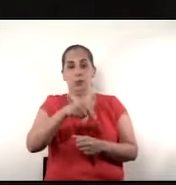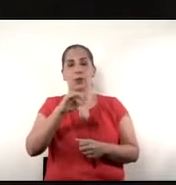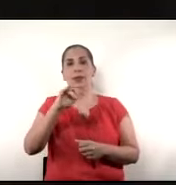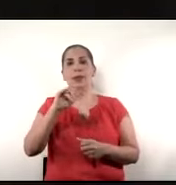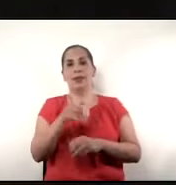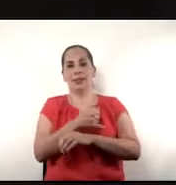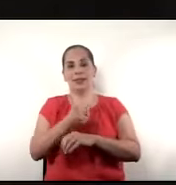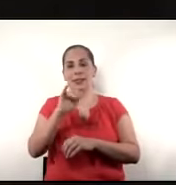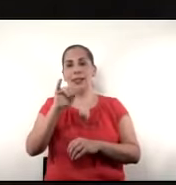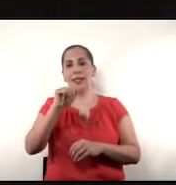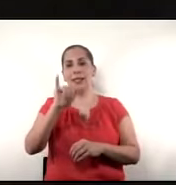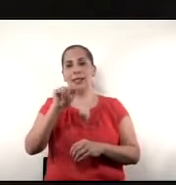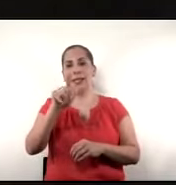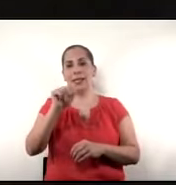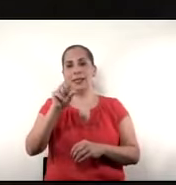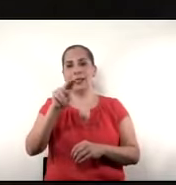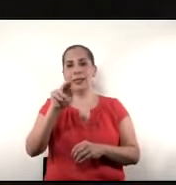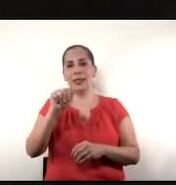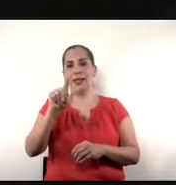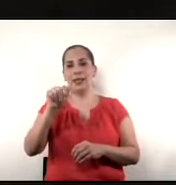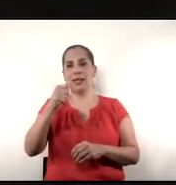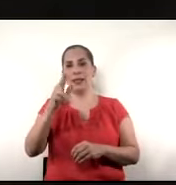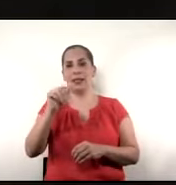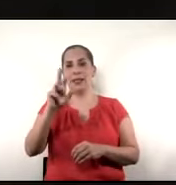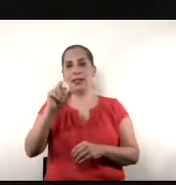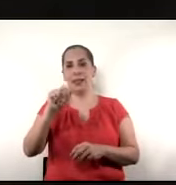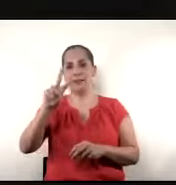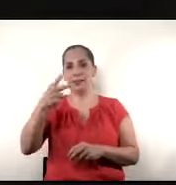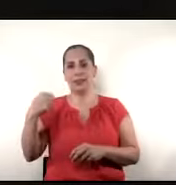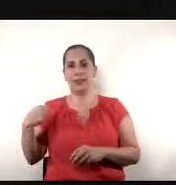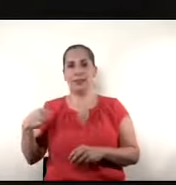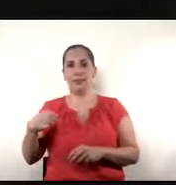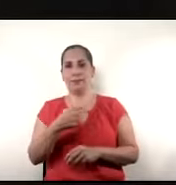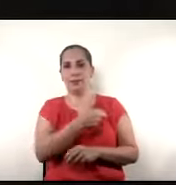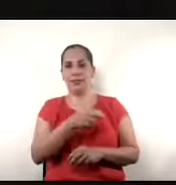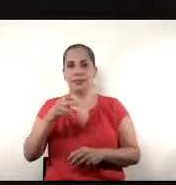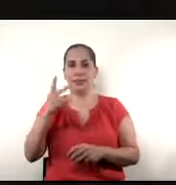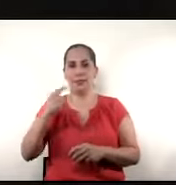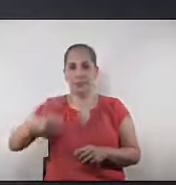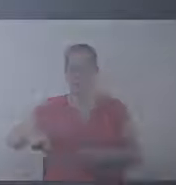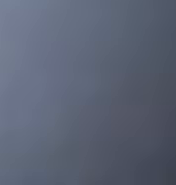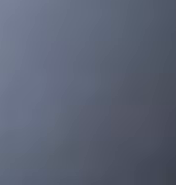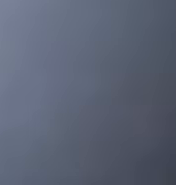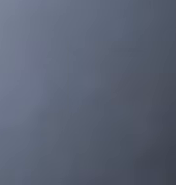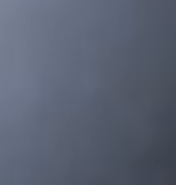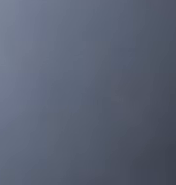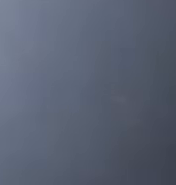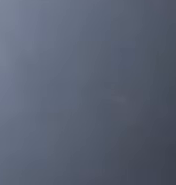Ileana Aguilar Aguilar, vicepresidenta de la Junta Directiva General del CEFIA, para que puedas hacerlas.